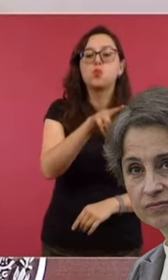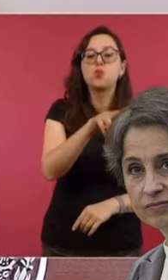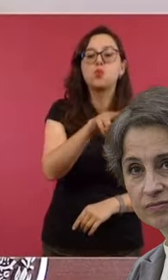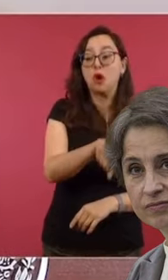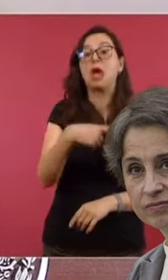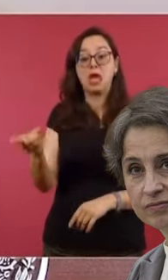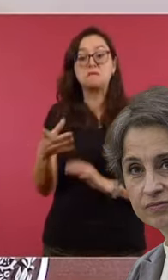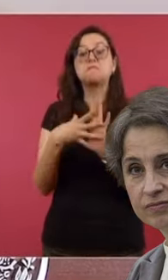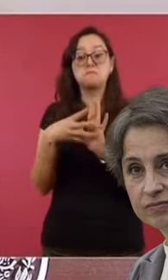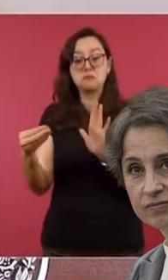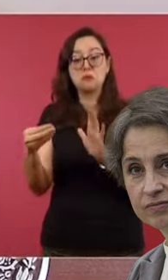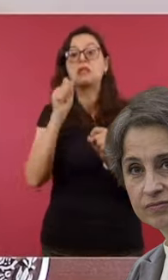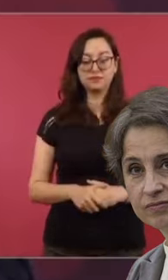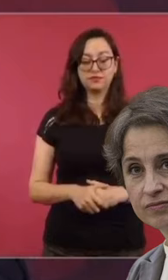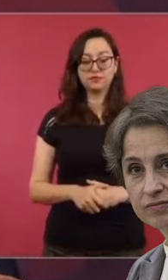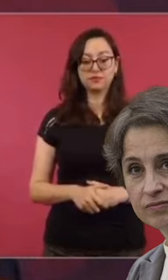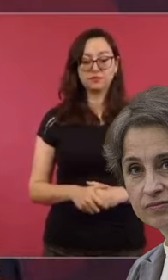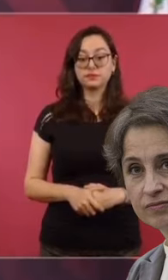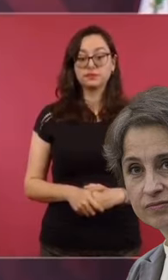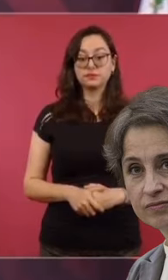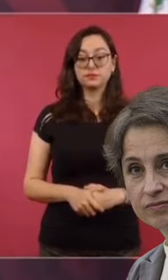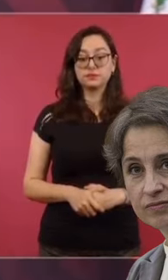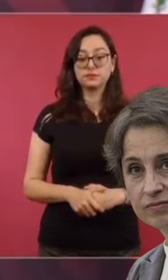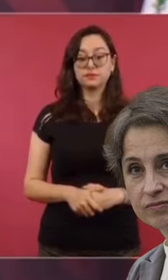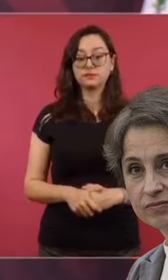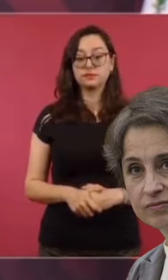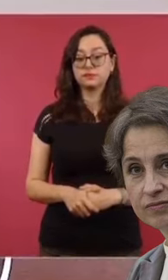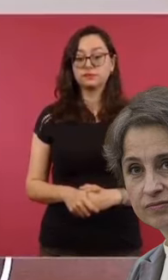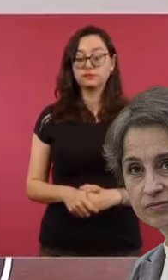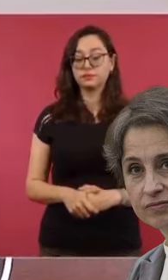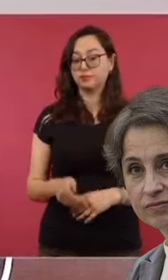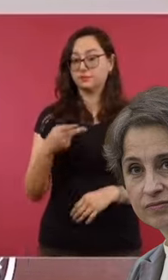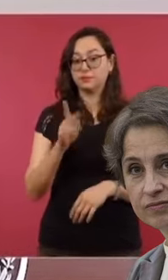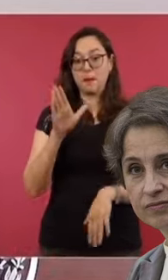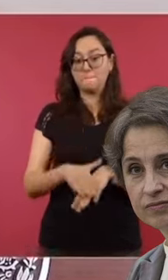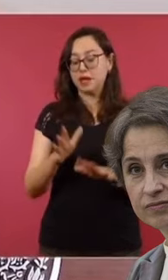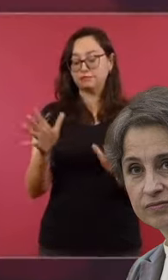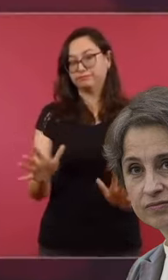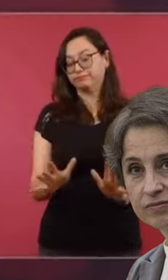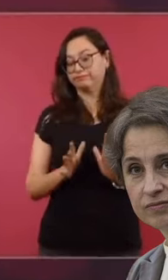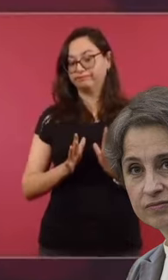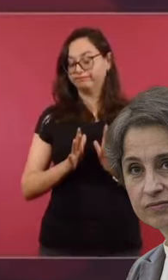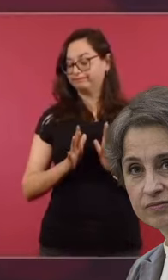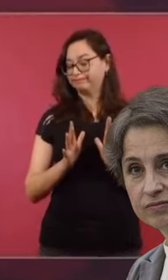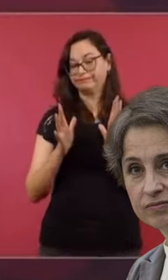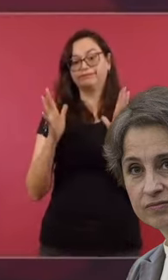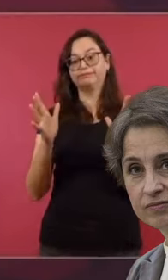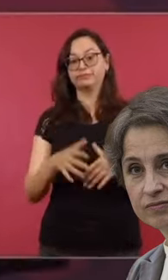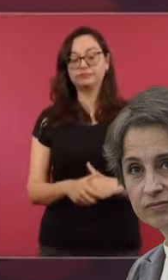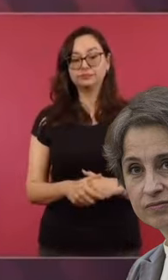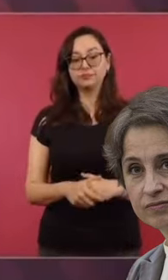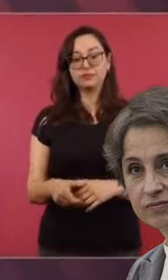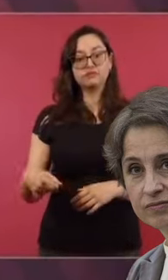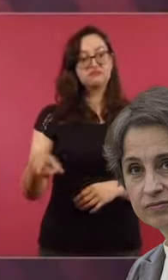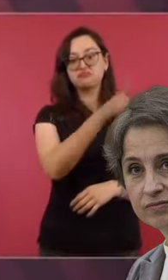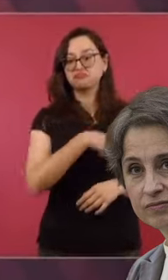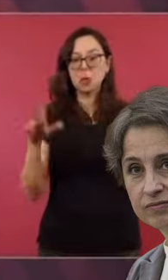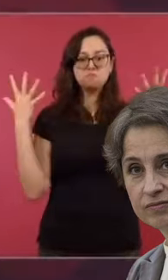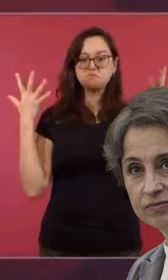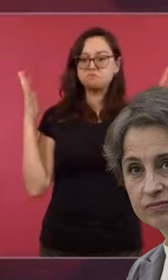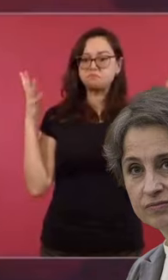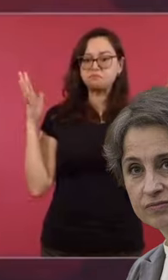también decía mu. Y lo sorprendente es de que hubo un aplauso,